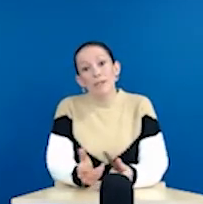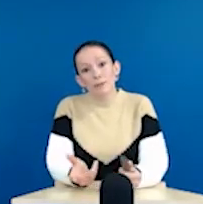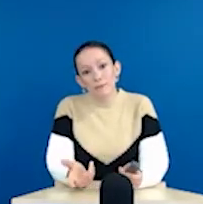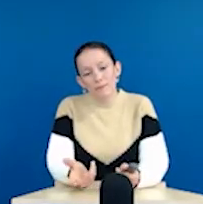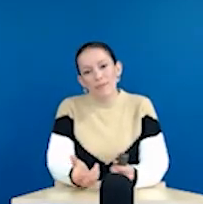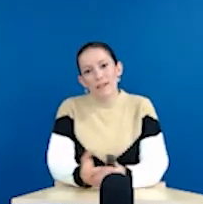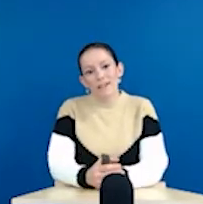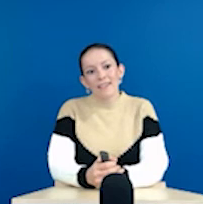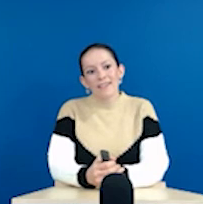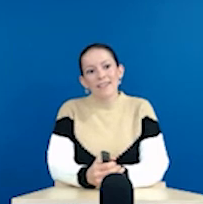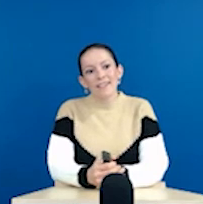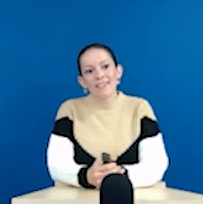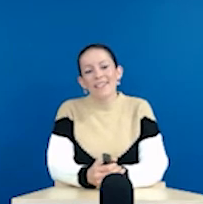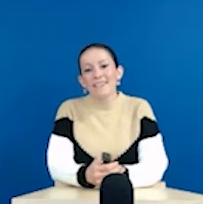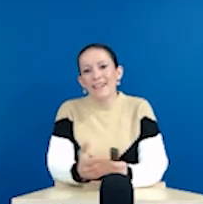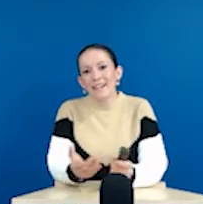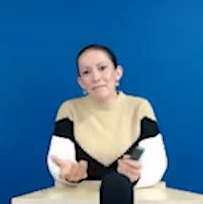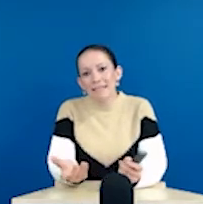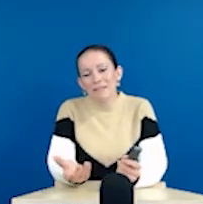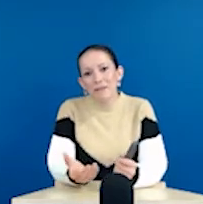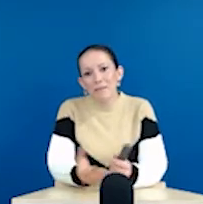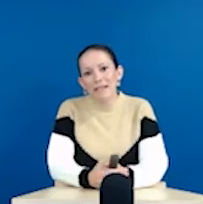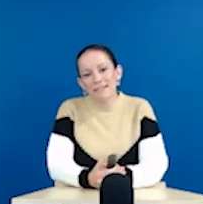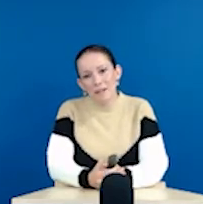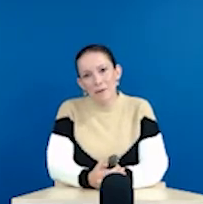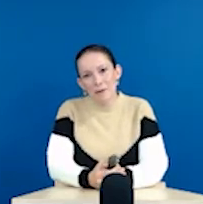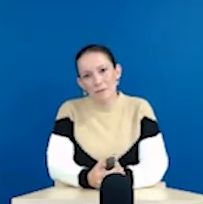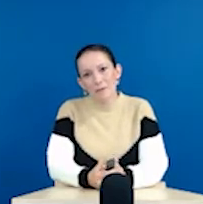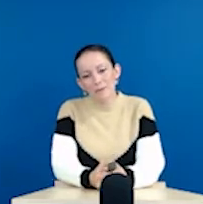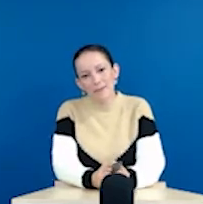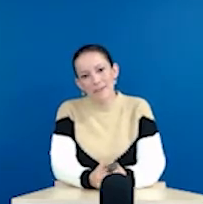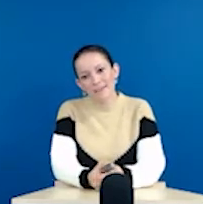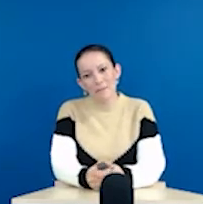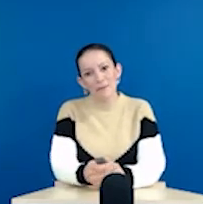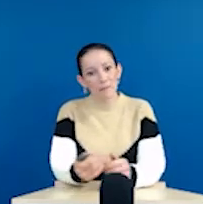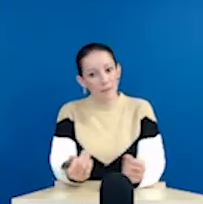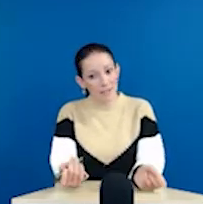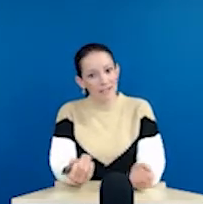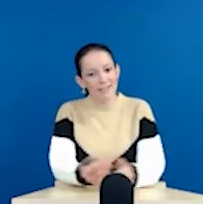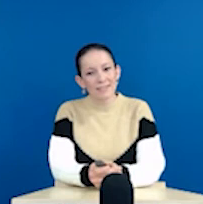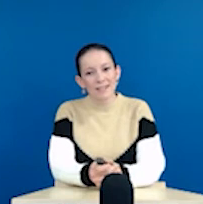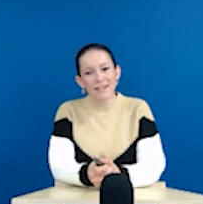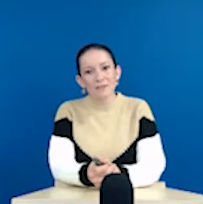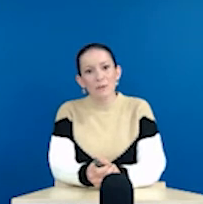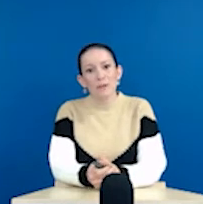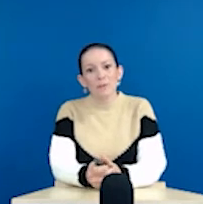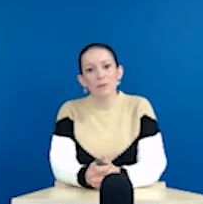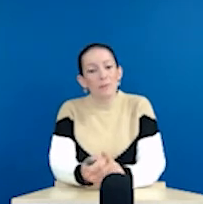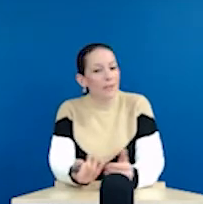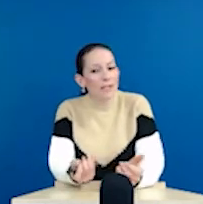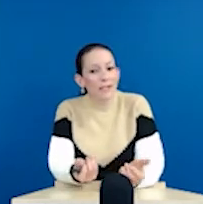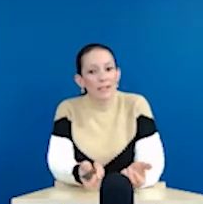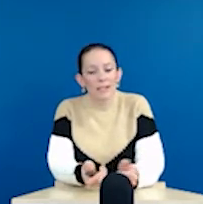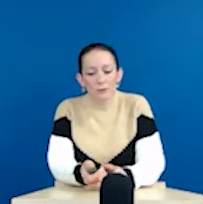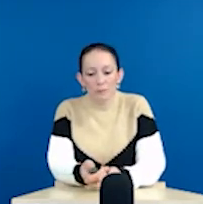los invito a que integren más las familias en el cuidado de nuestros pacientes, a mis compañeras, a todo el